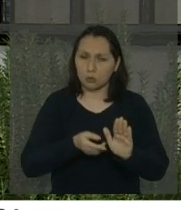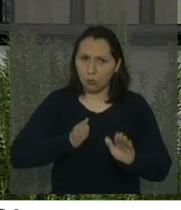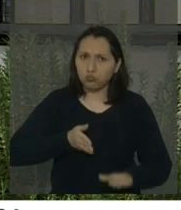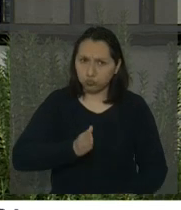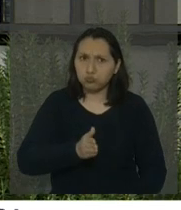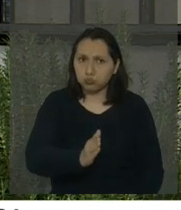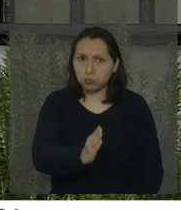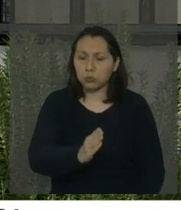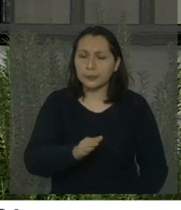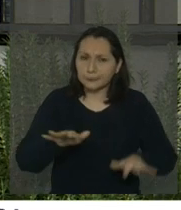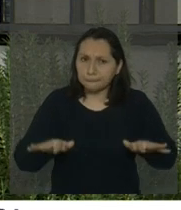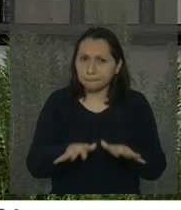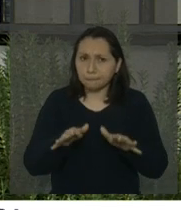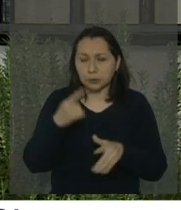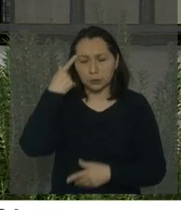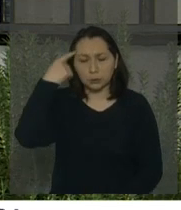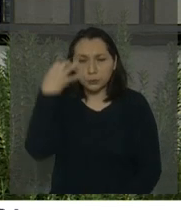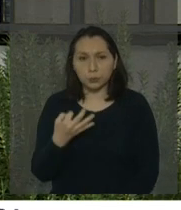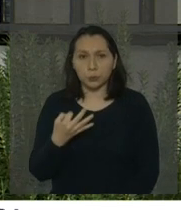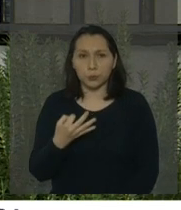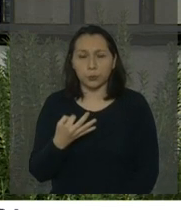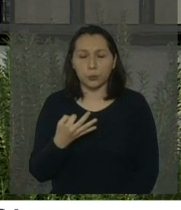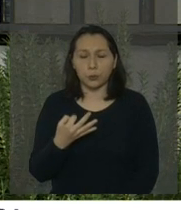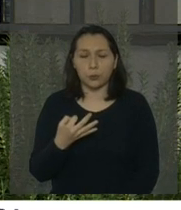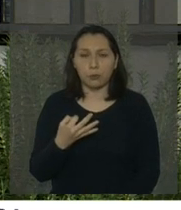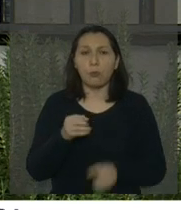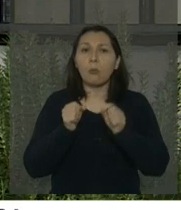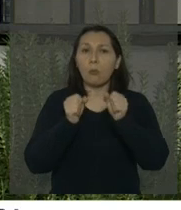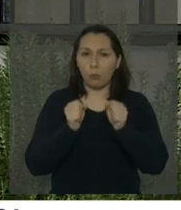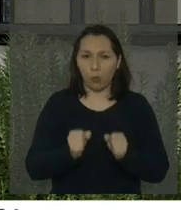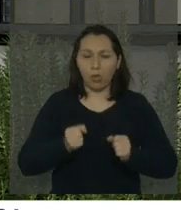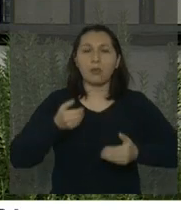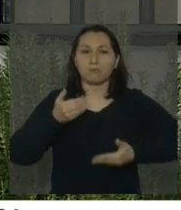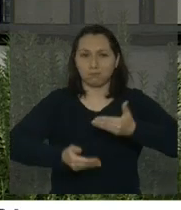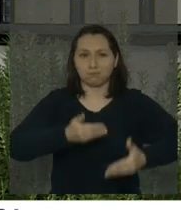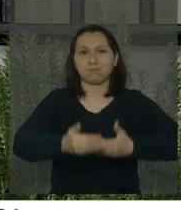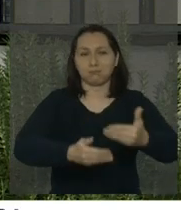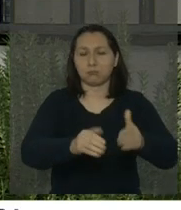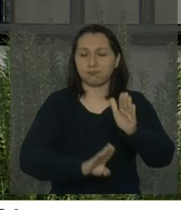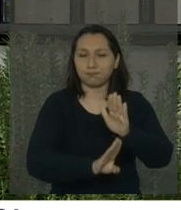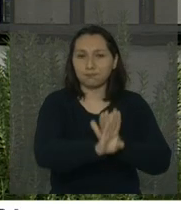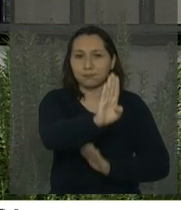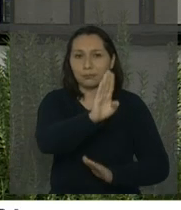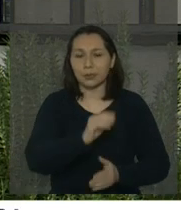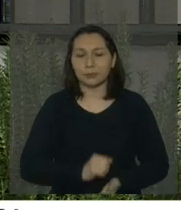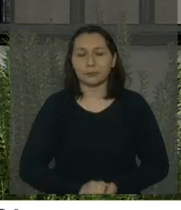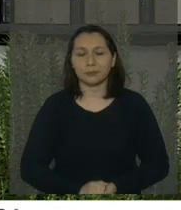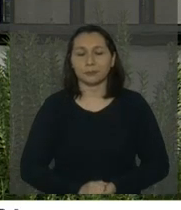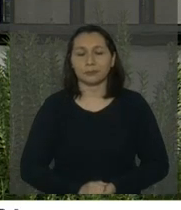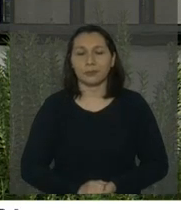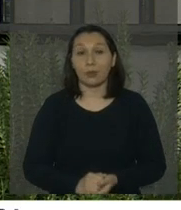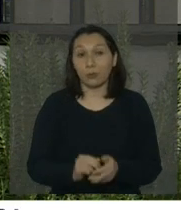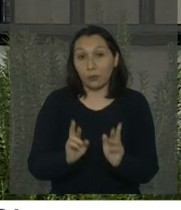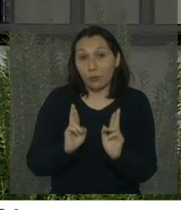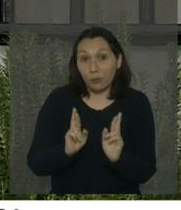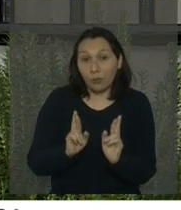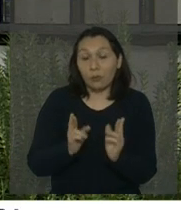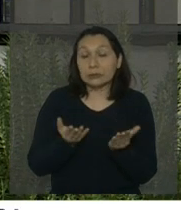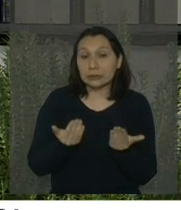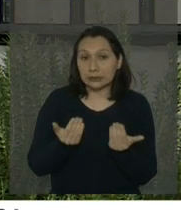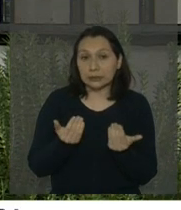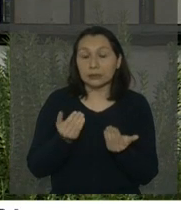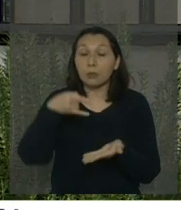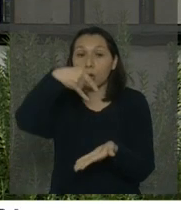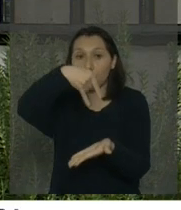persistencia, con convicción, se puede avanzar. y espero que el